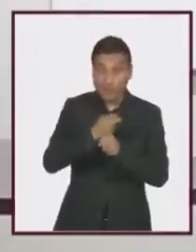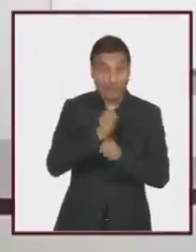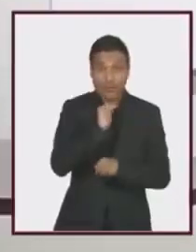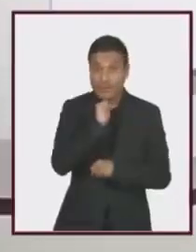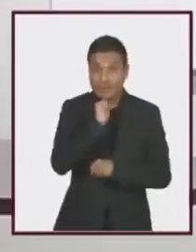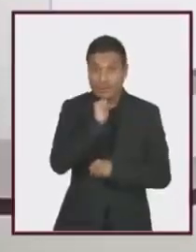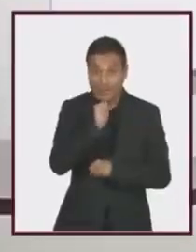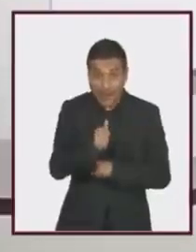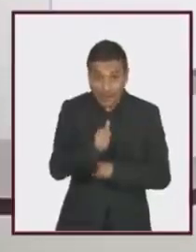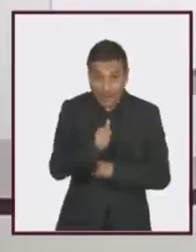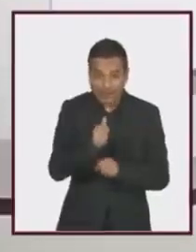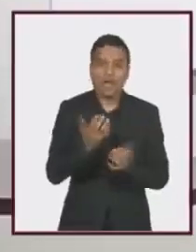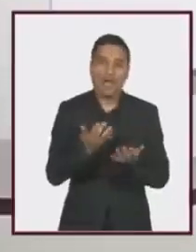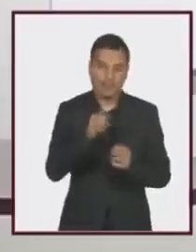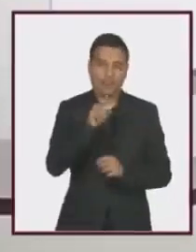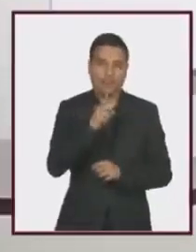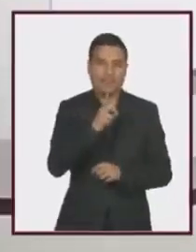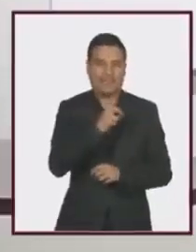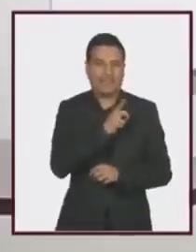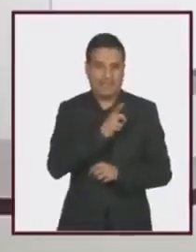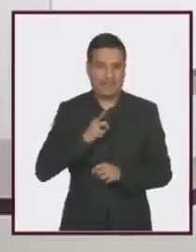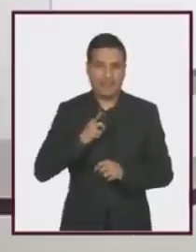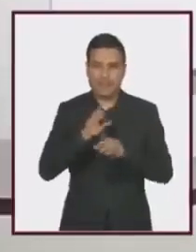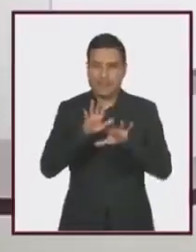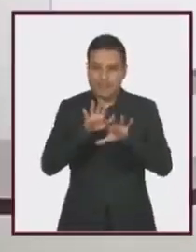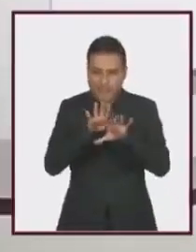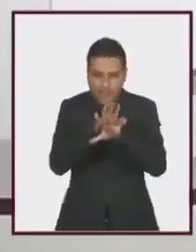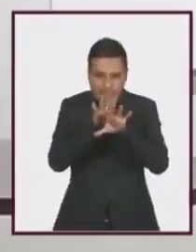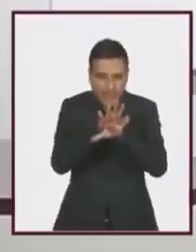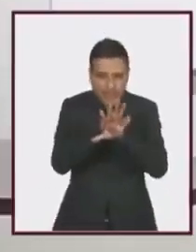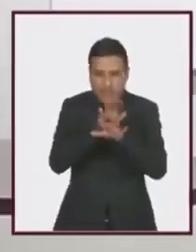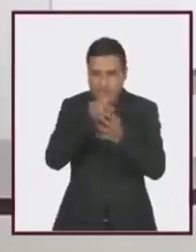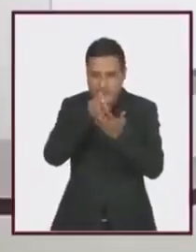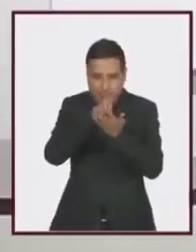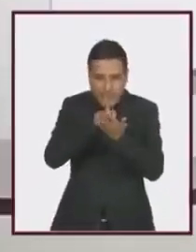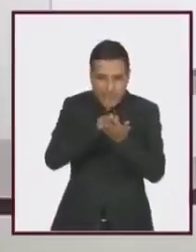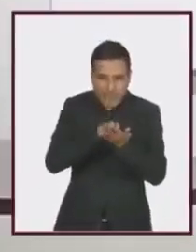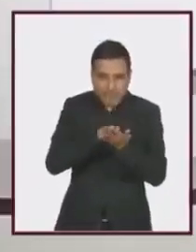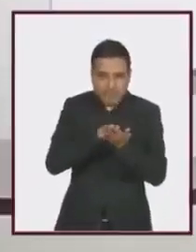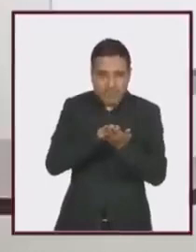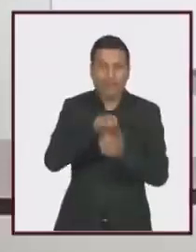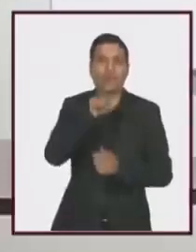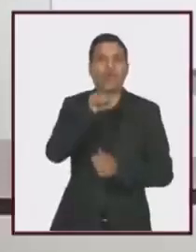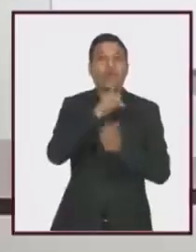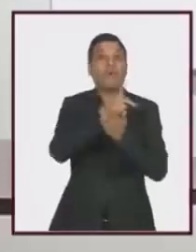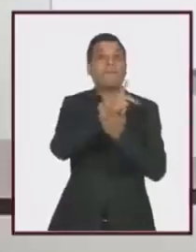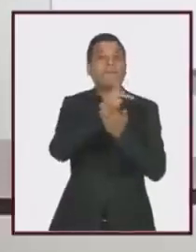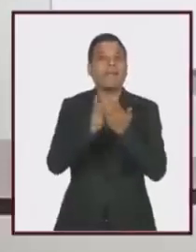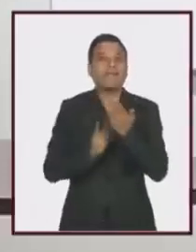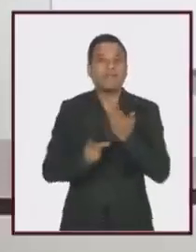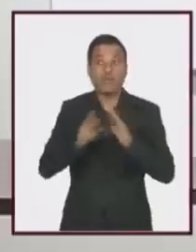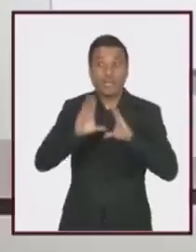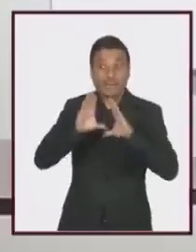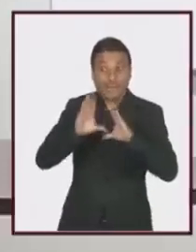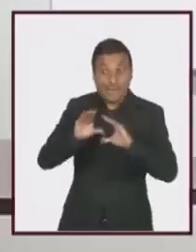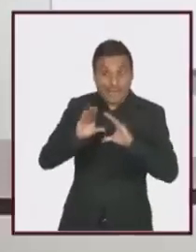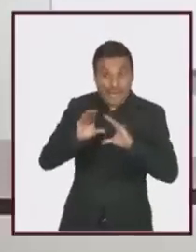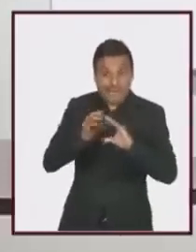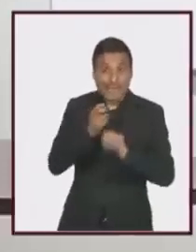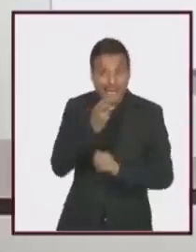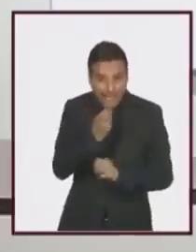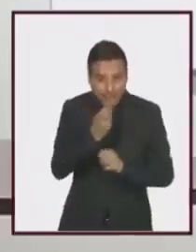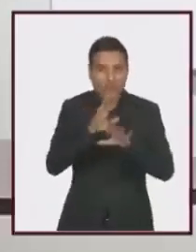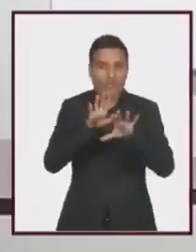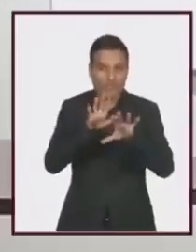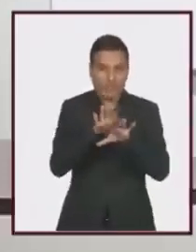una adecuación, pero que sí ya se tendrá que hacer en la planeación didáctica del docente, con